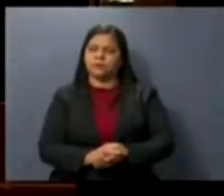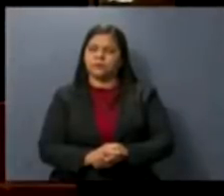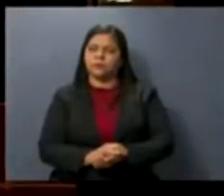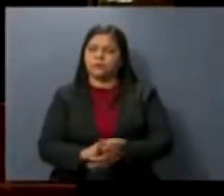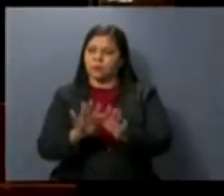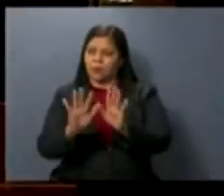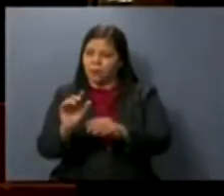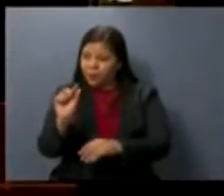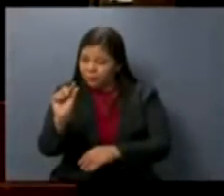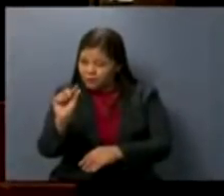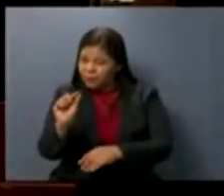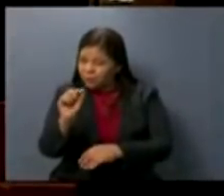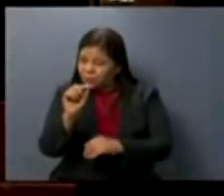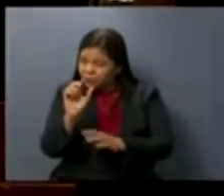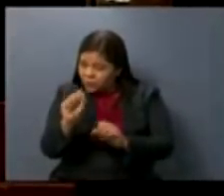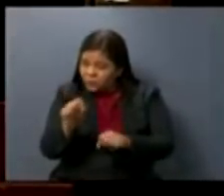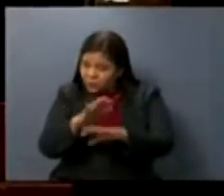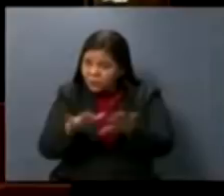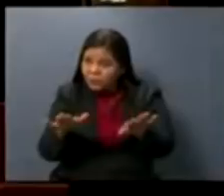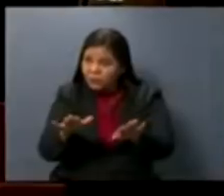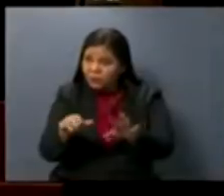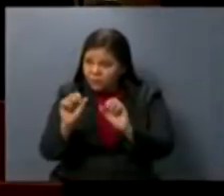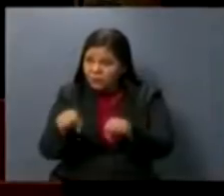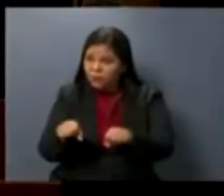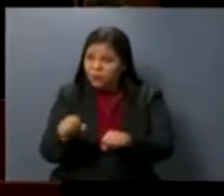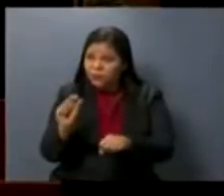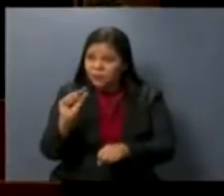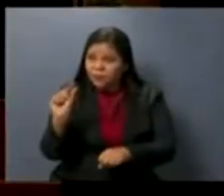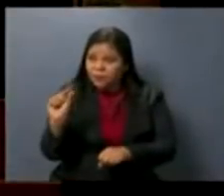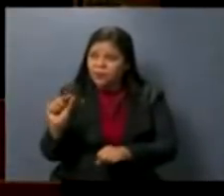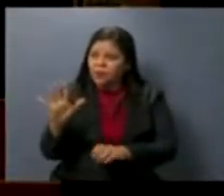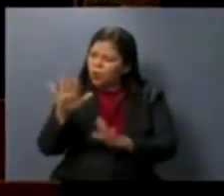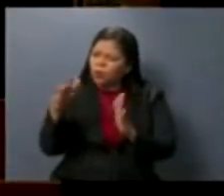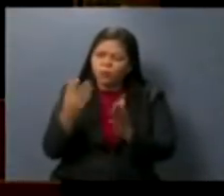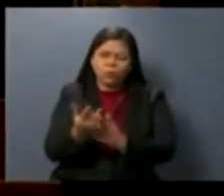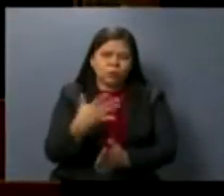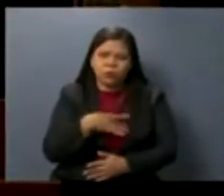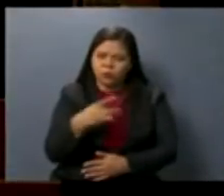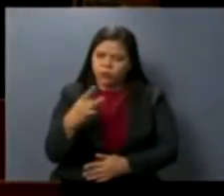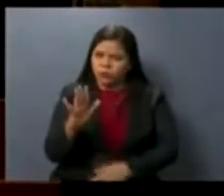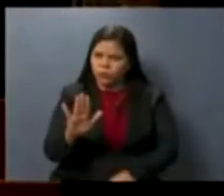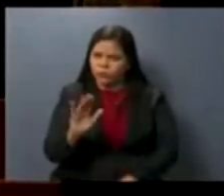Si me da chance que terminemos con el mayor de los gustos.